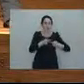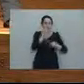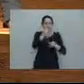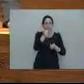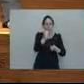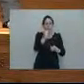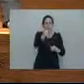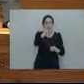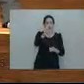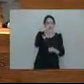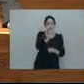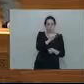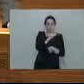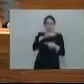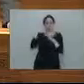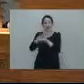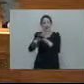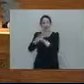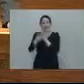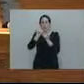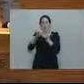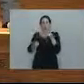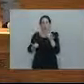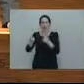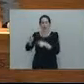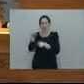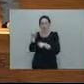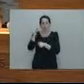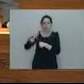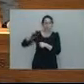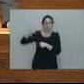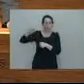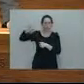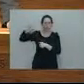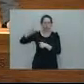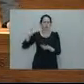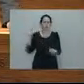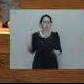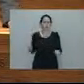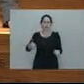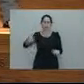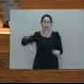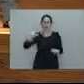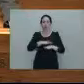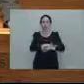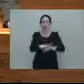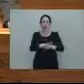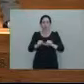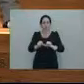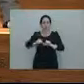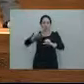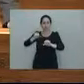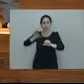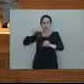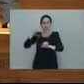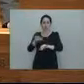un recurso tan vital como el de la energía se disparaban a estos niveles. Y no han sido capaces, ni los gobiernos anteriores, ni el